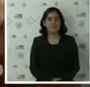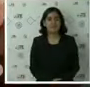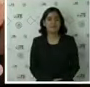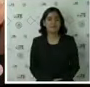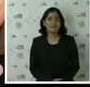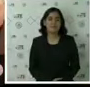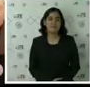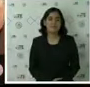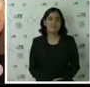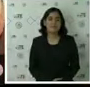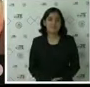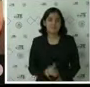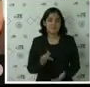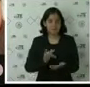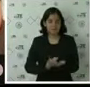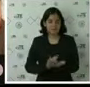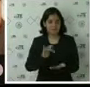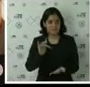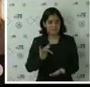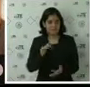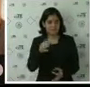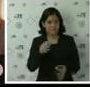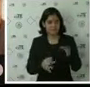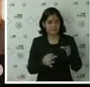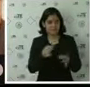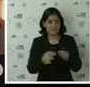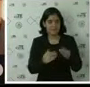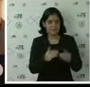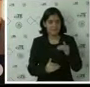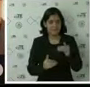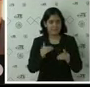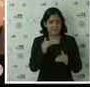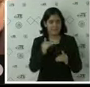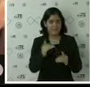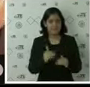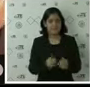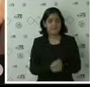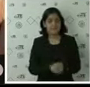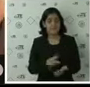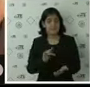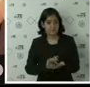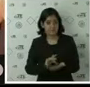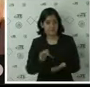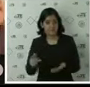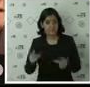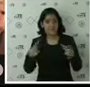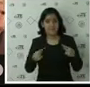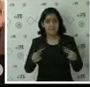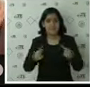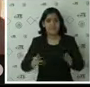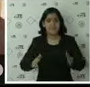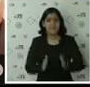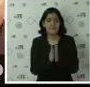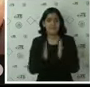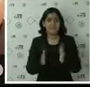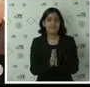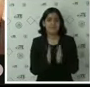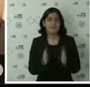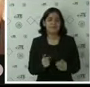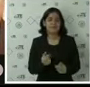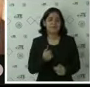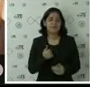Muchas gracias, magistrada. Muchas gracias a todas y todos nuestros participantes.